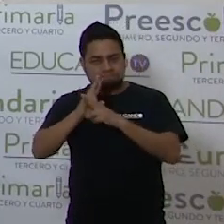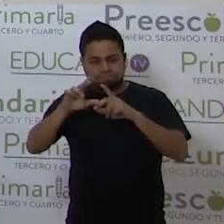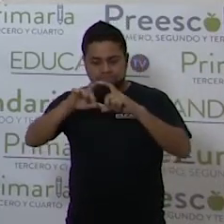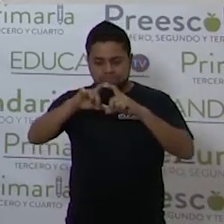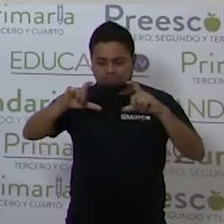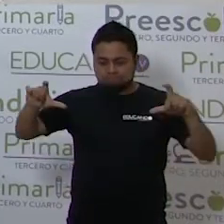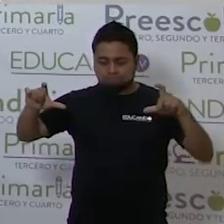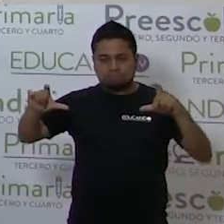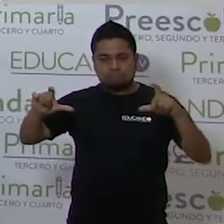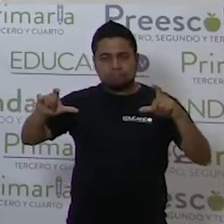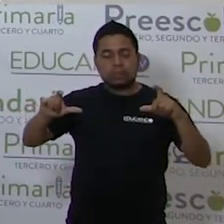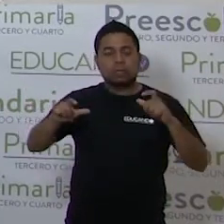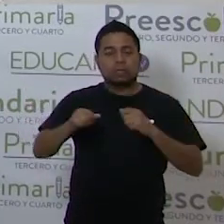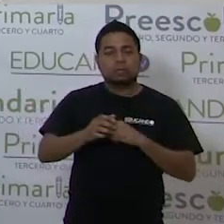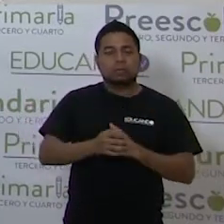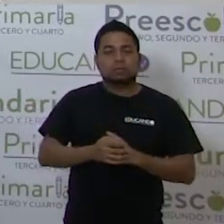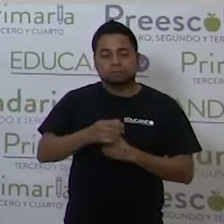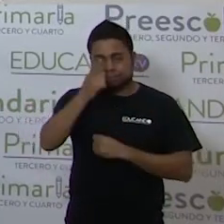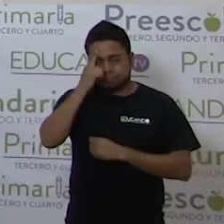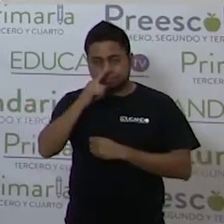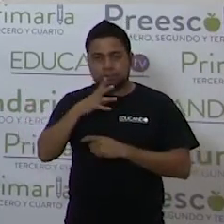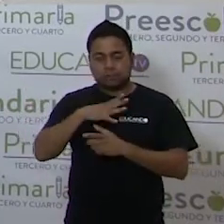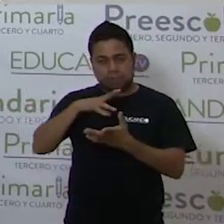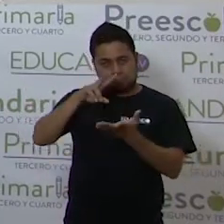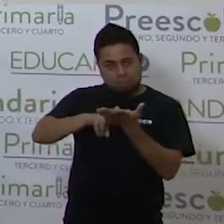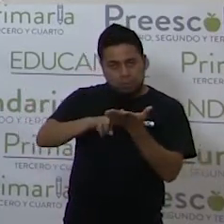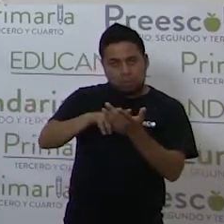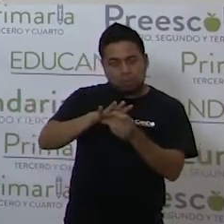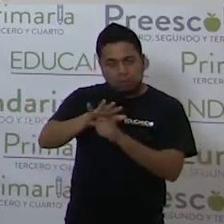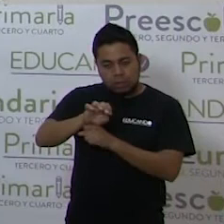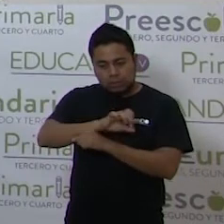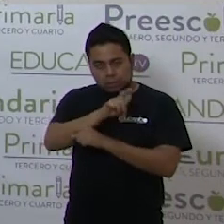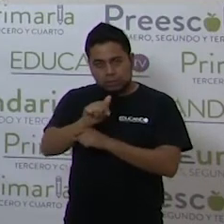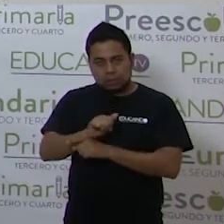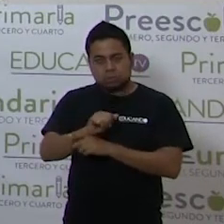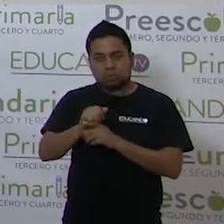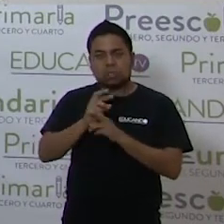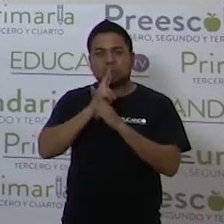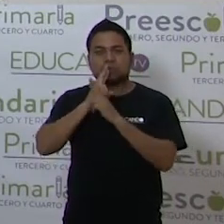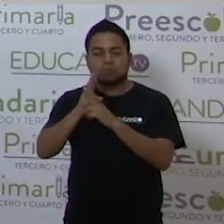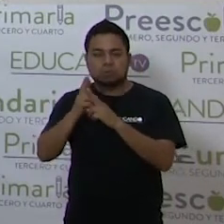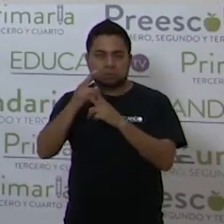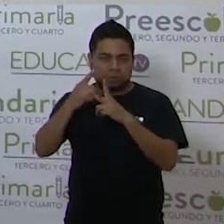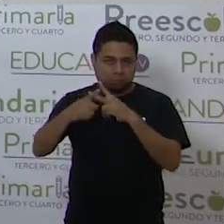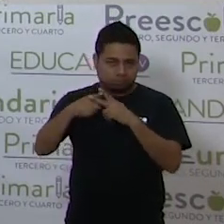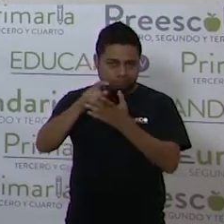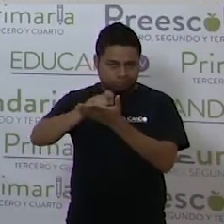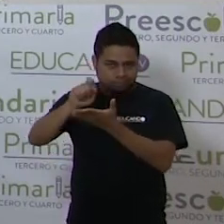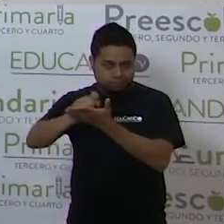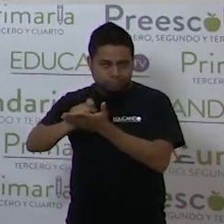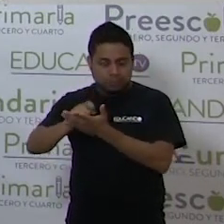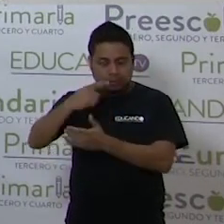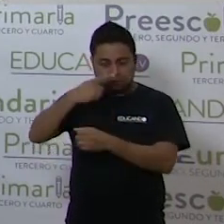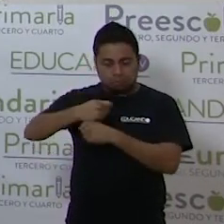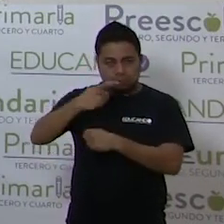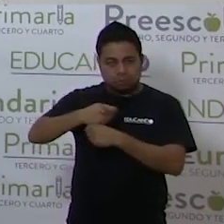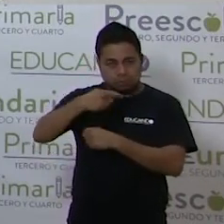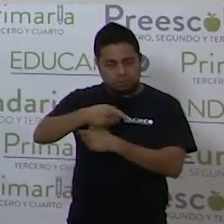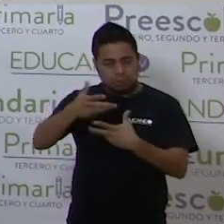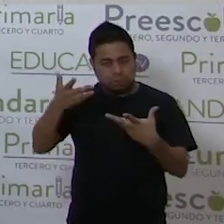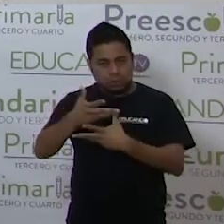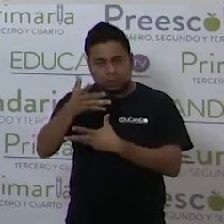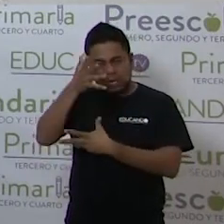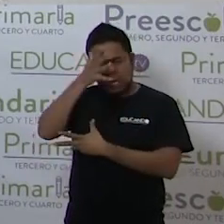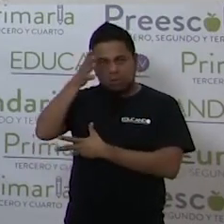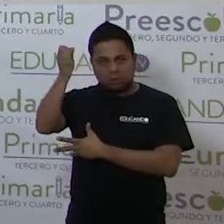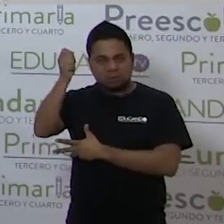para y encontrar valores y solucionar problemas primero vamos a analizar el concepto